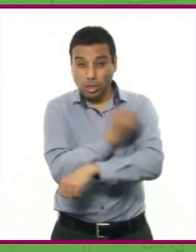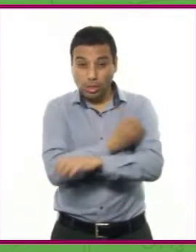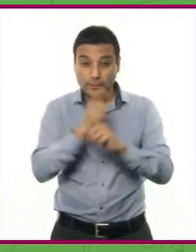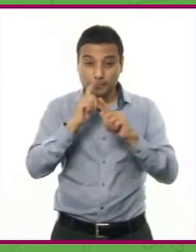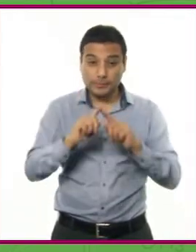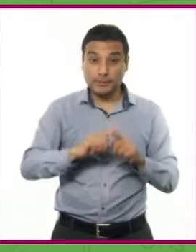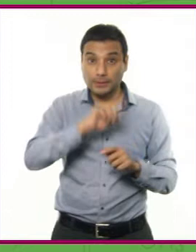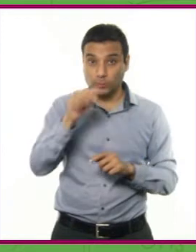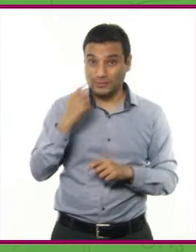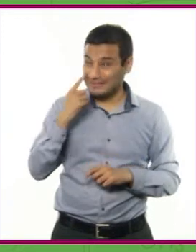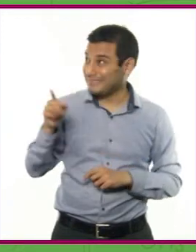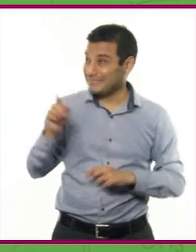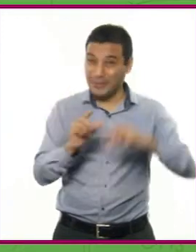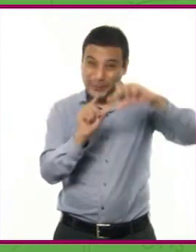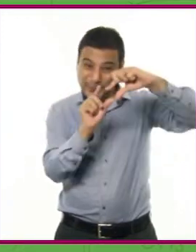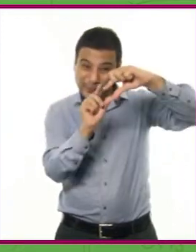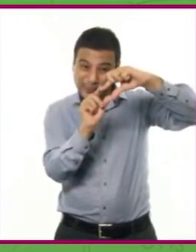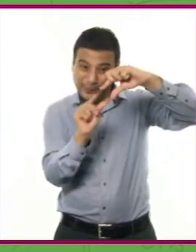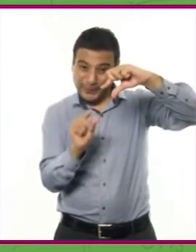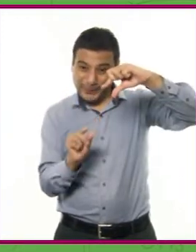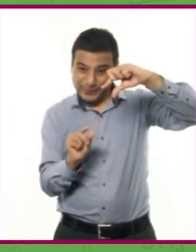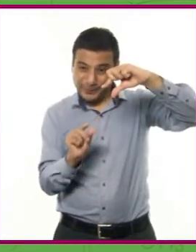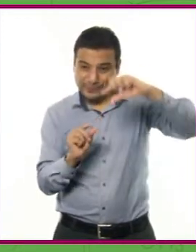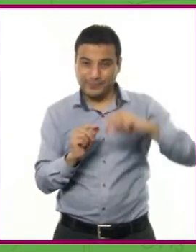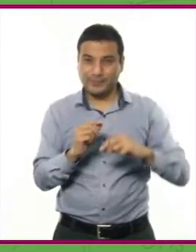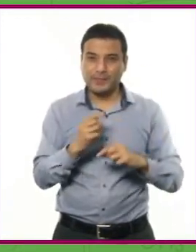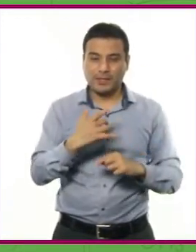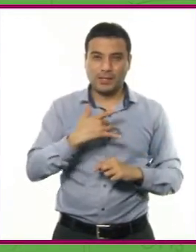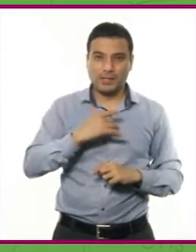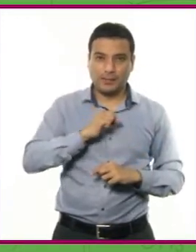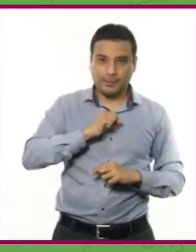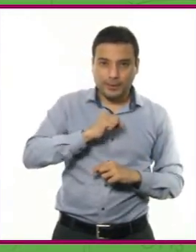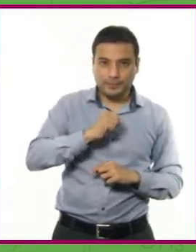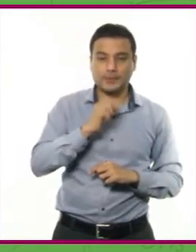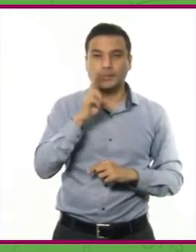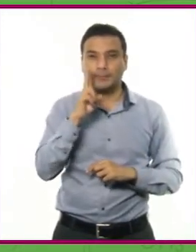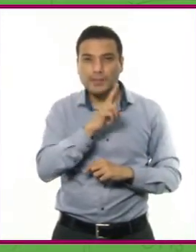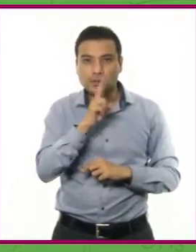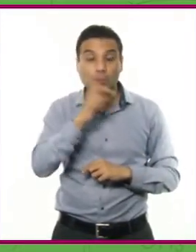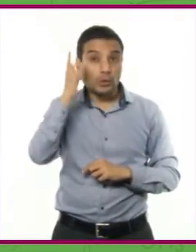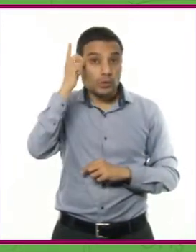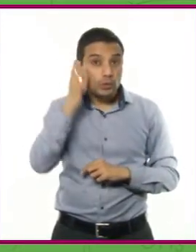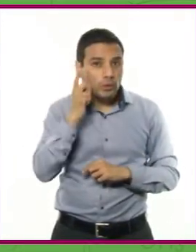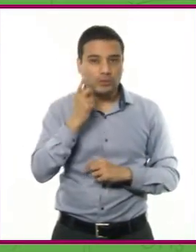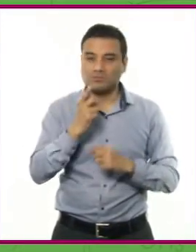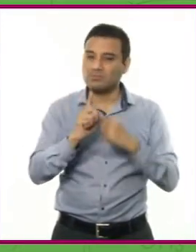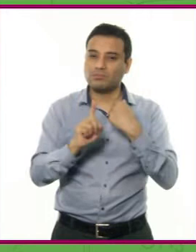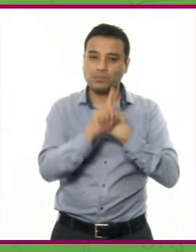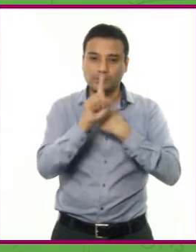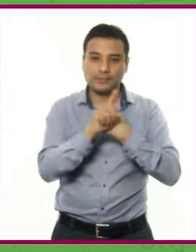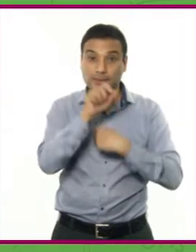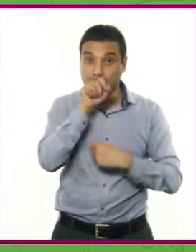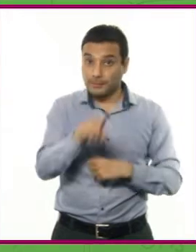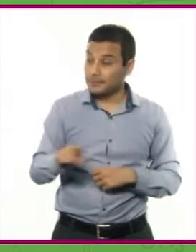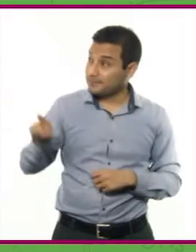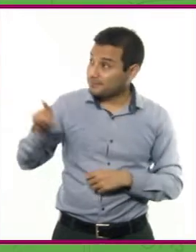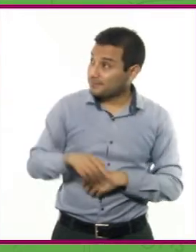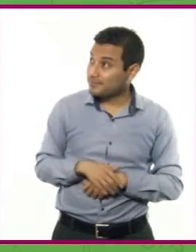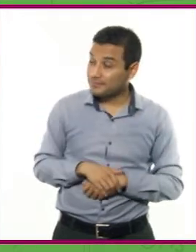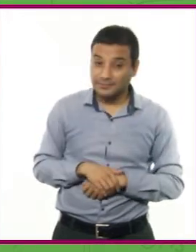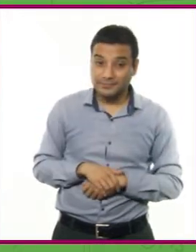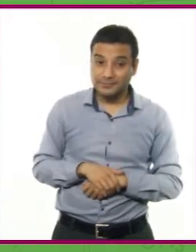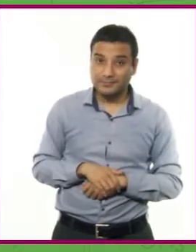tallo cerebral, que controla el ritmo cardíaco, la respiración y el sueño. La corteza cerebral, que procesa